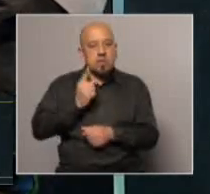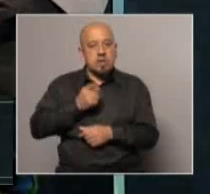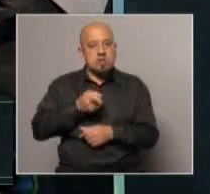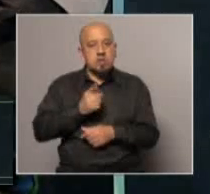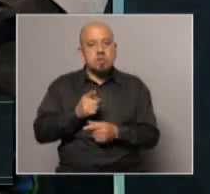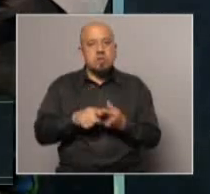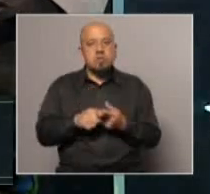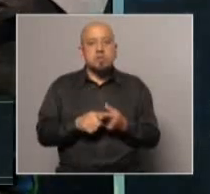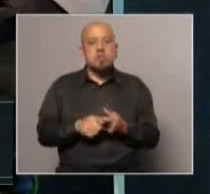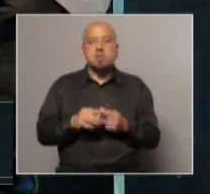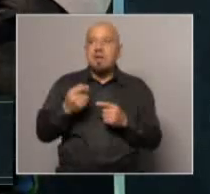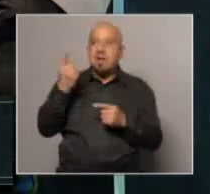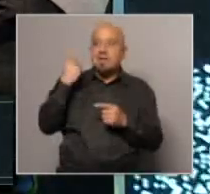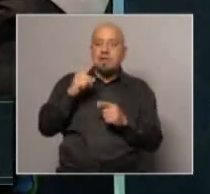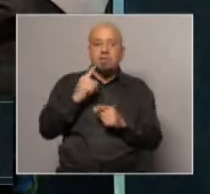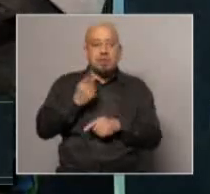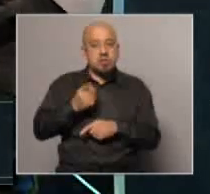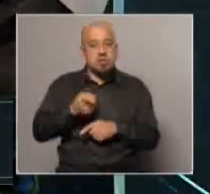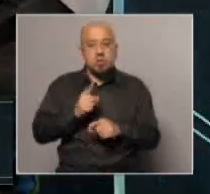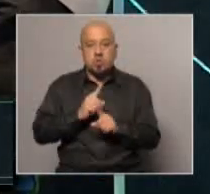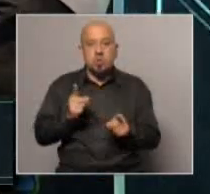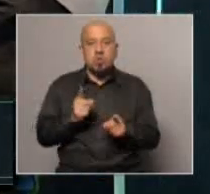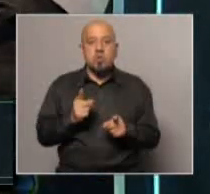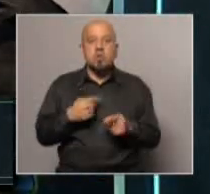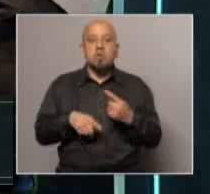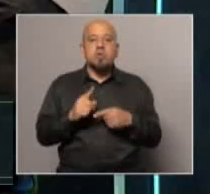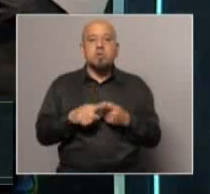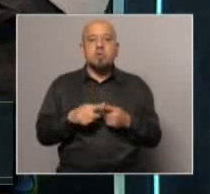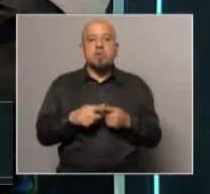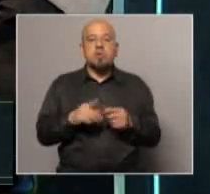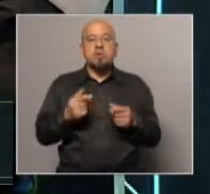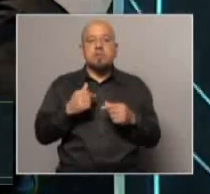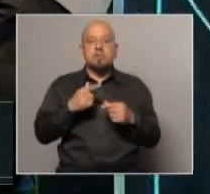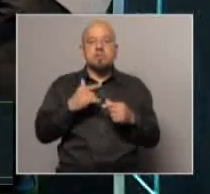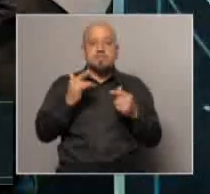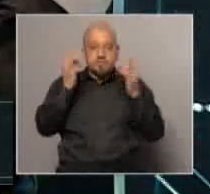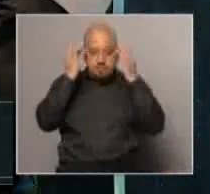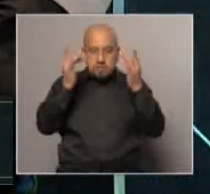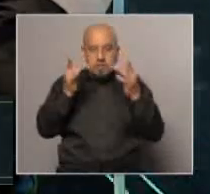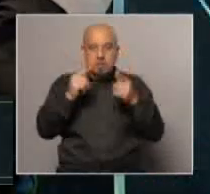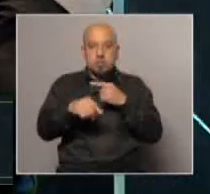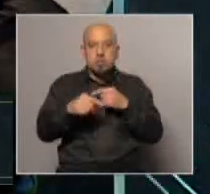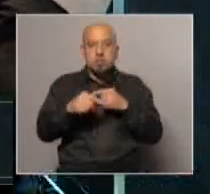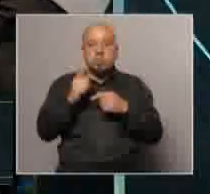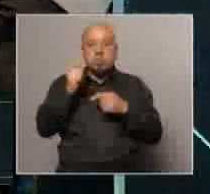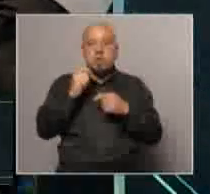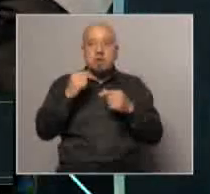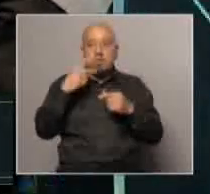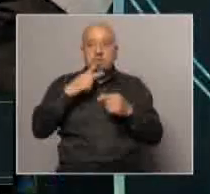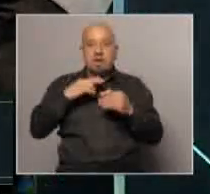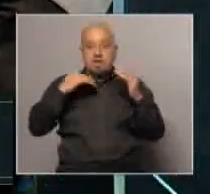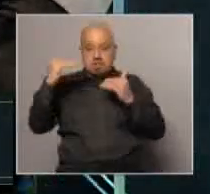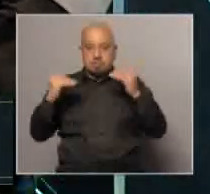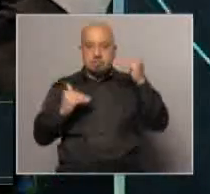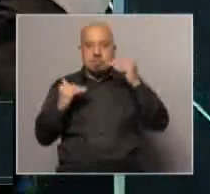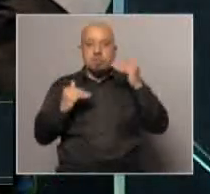entre otras cosas, venía generando una brecha entre la educación pública y la educación privada. ¿Estamos a tiempo de que esa brecha no sea grande? Bueno, ojalá que